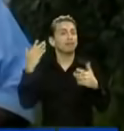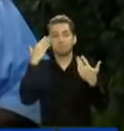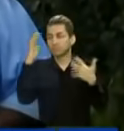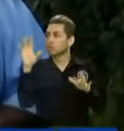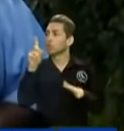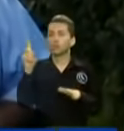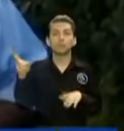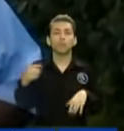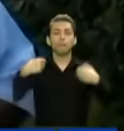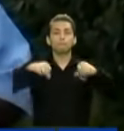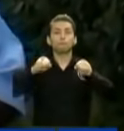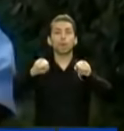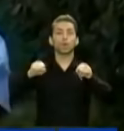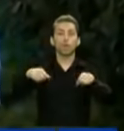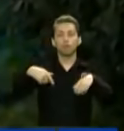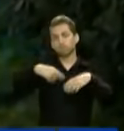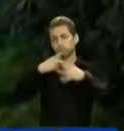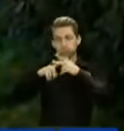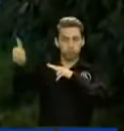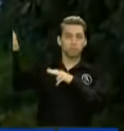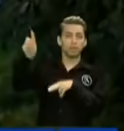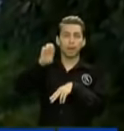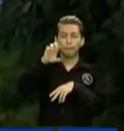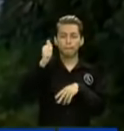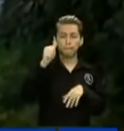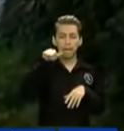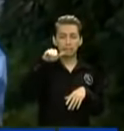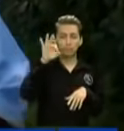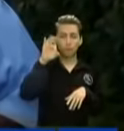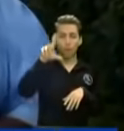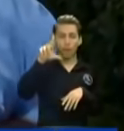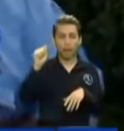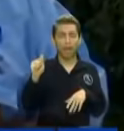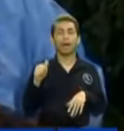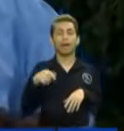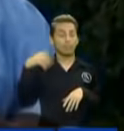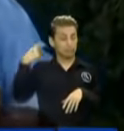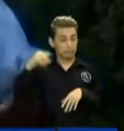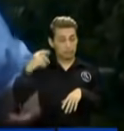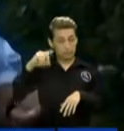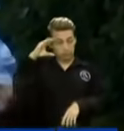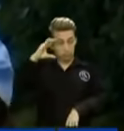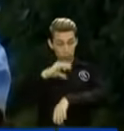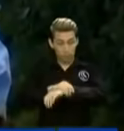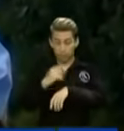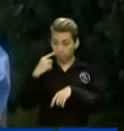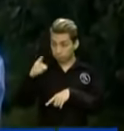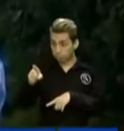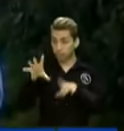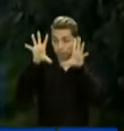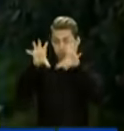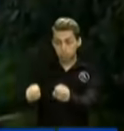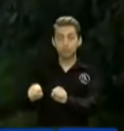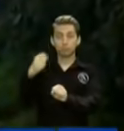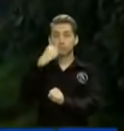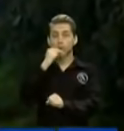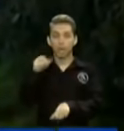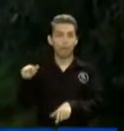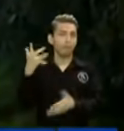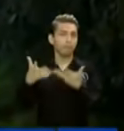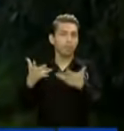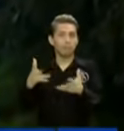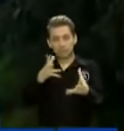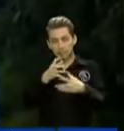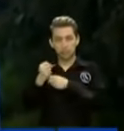motocicleta tipo pasola. De inmediato, agentes de la policía capturaron a la supuesta secuestradora y fue llevada a